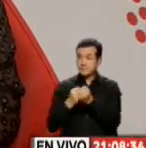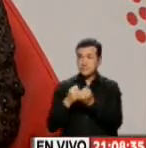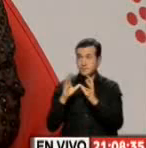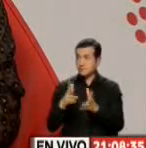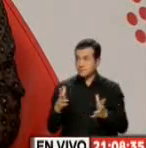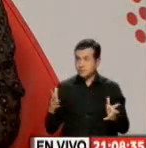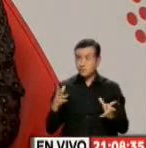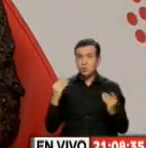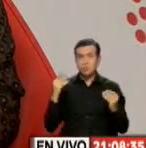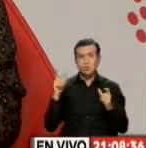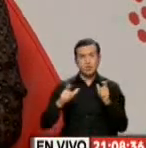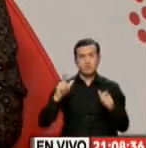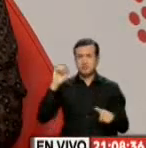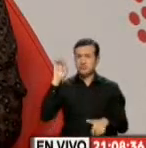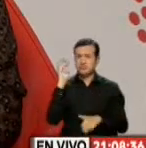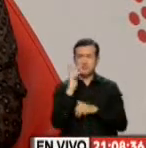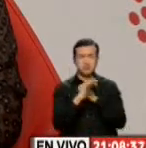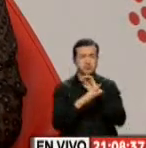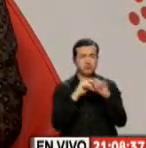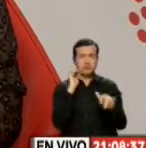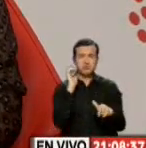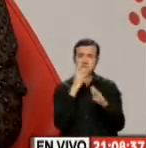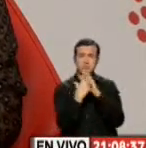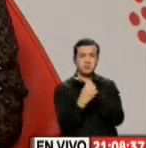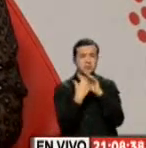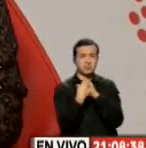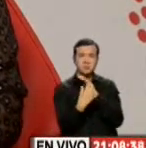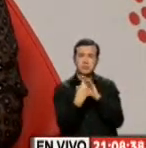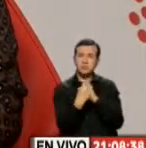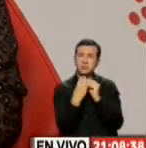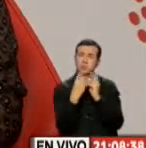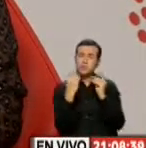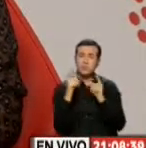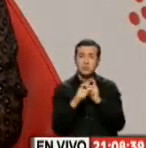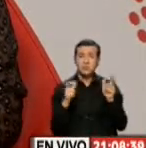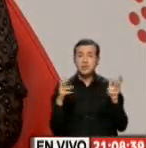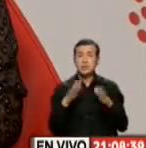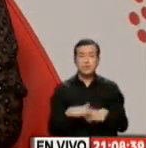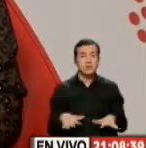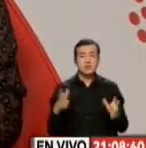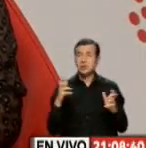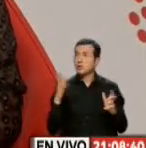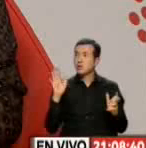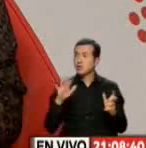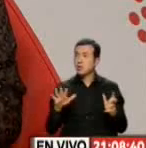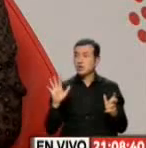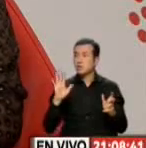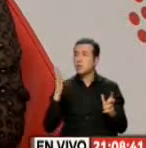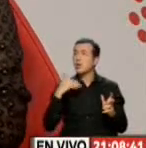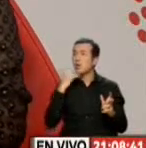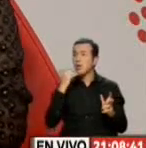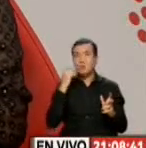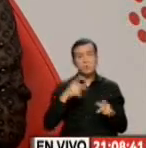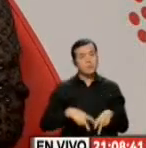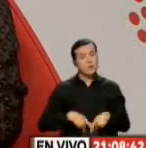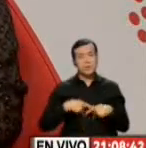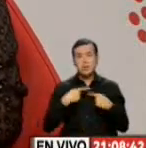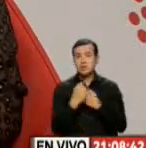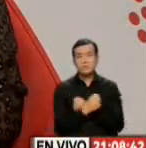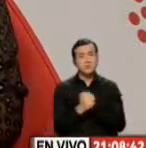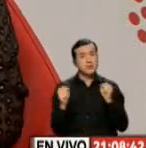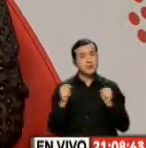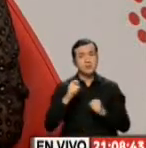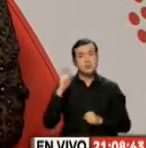un éxodo masivo de venezolanos que inclusive lo que buscan es simplemente una manera de sobrevivencia.